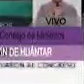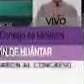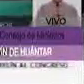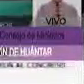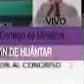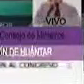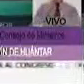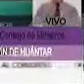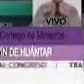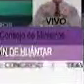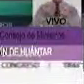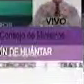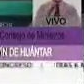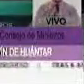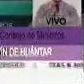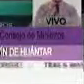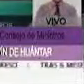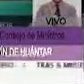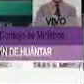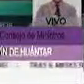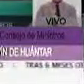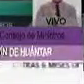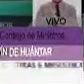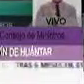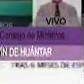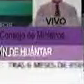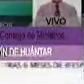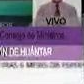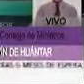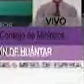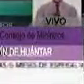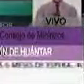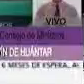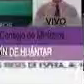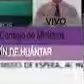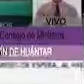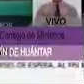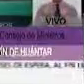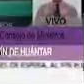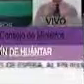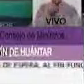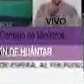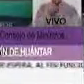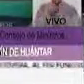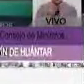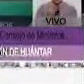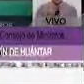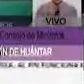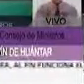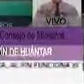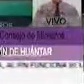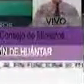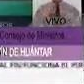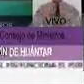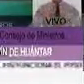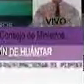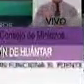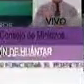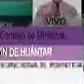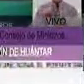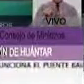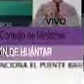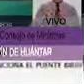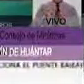Perú ante cortes internacionales y ver de qué manera, con la información que se brinde y con las posibilidades